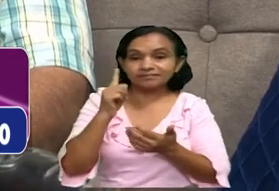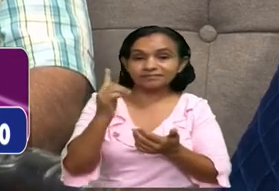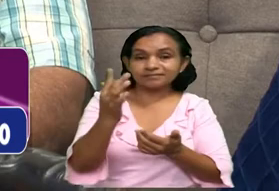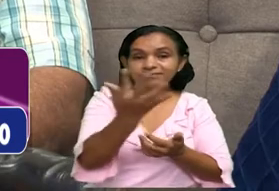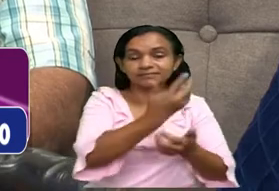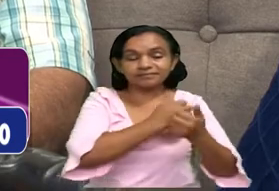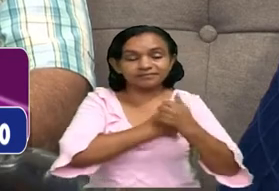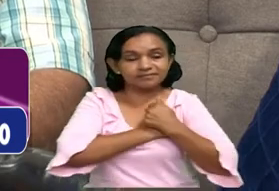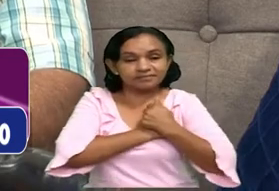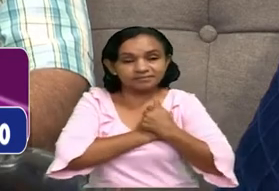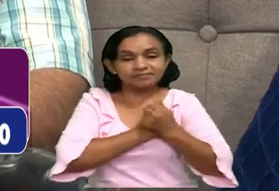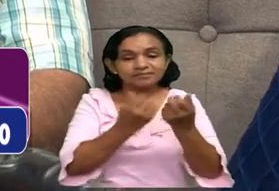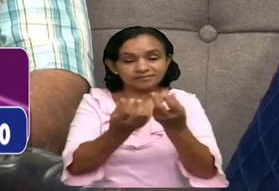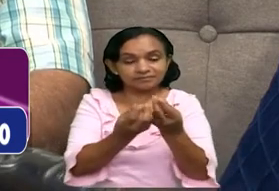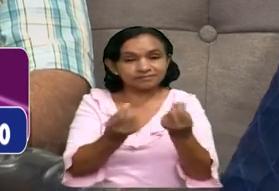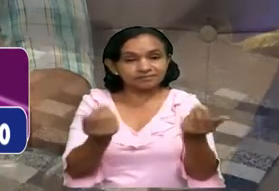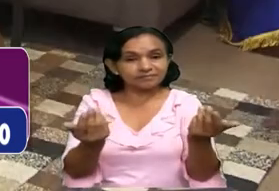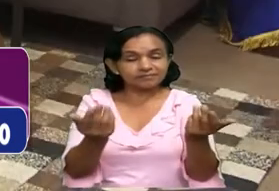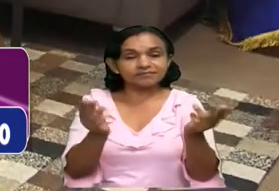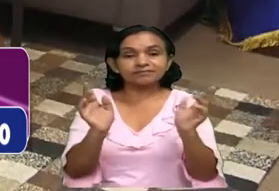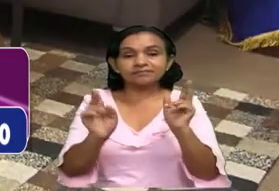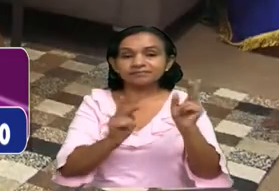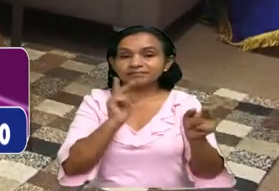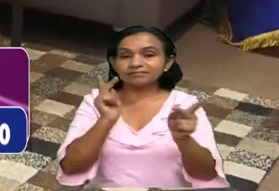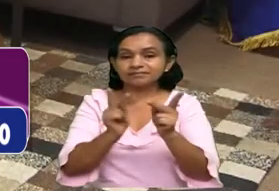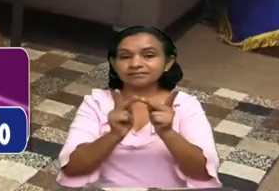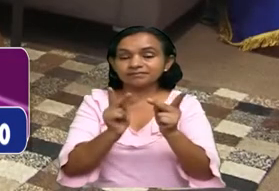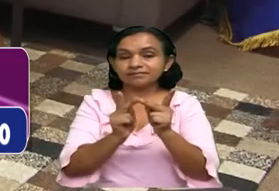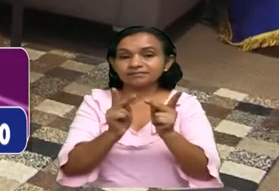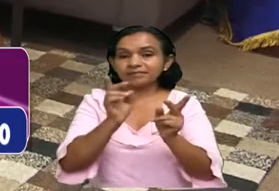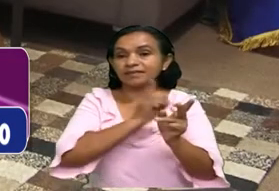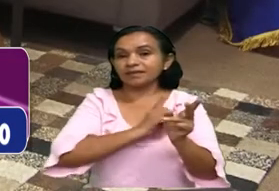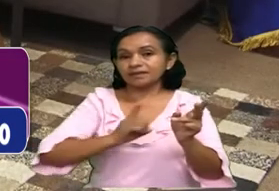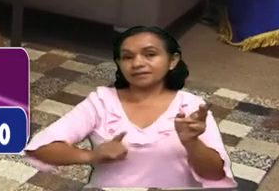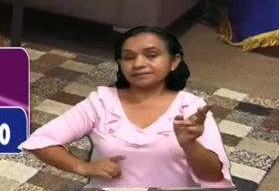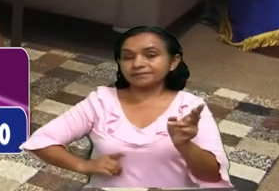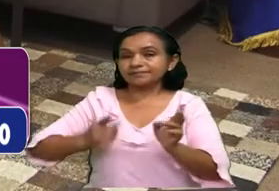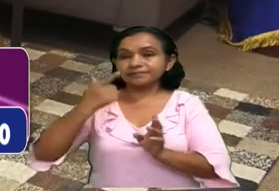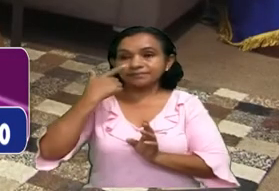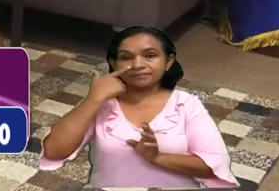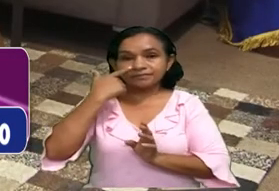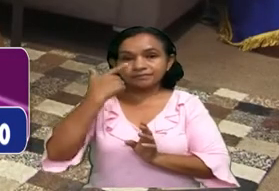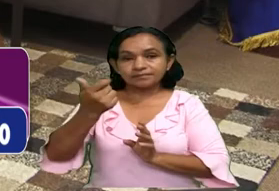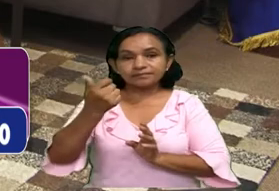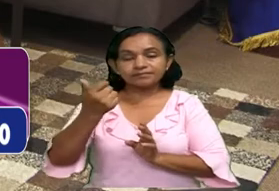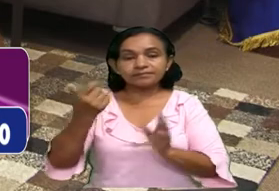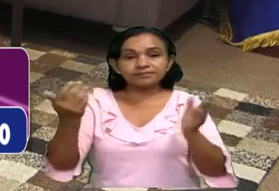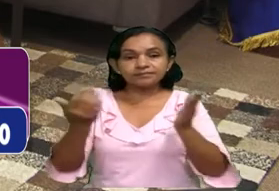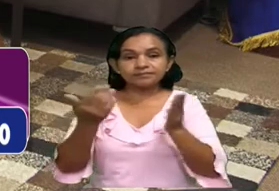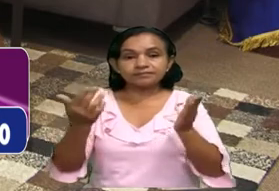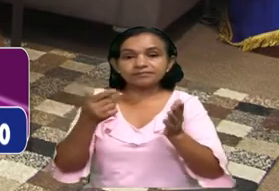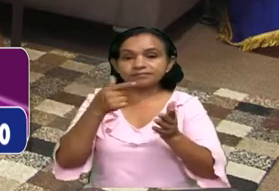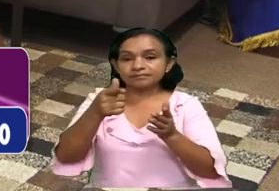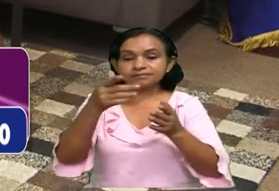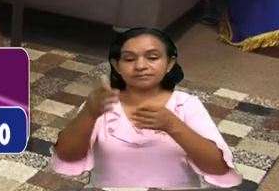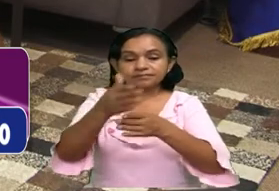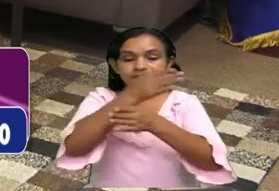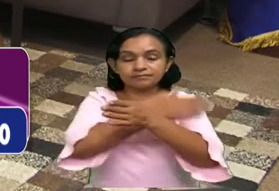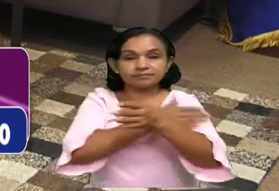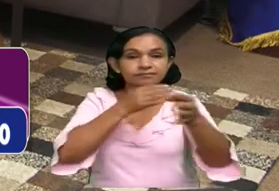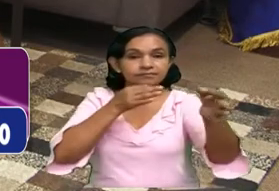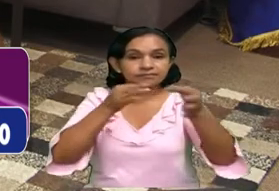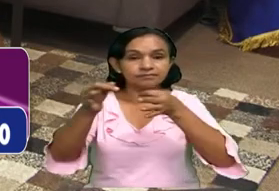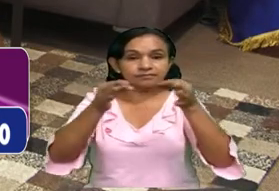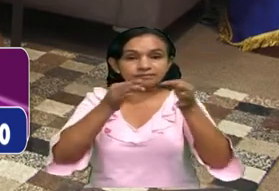ponen amor a la tierra. Sin duda alguna. Diputado, conocer un poquito también a partir de eso, usted mencionaba